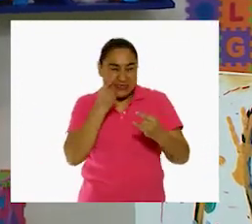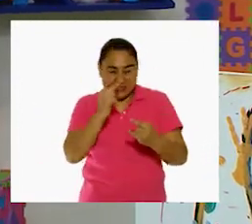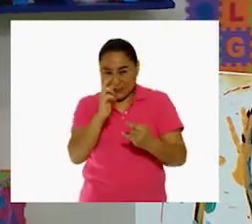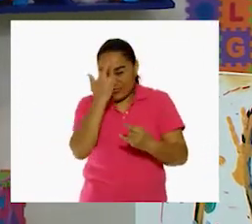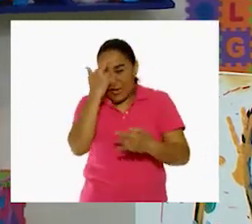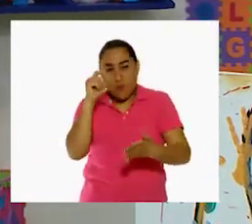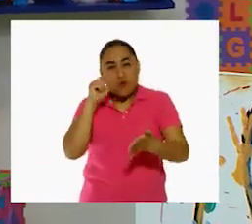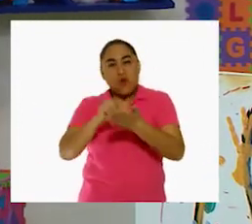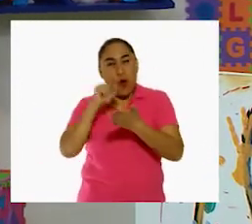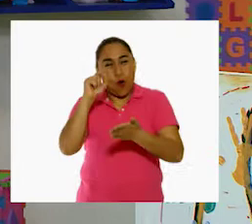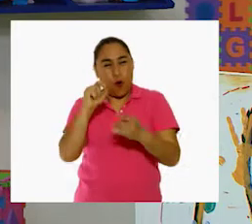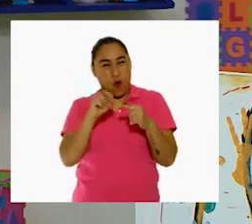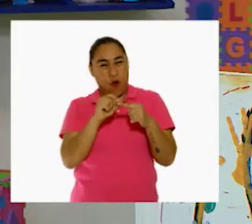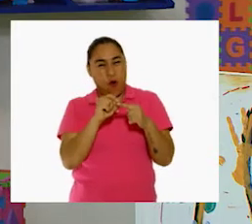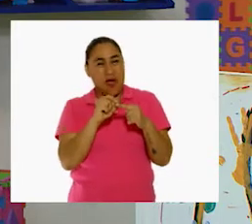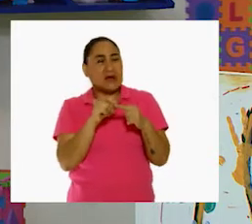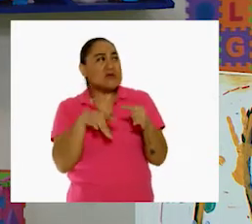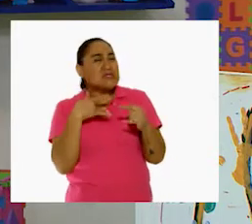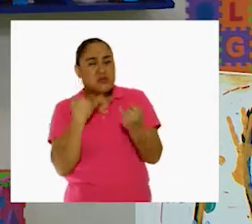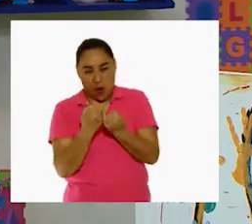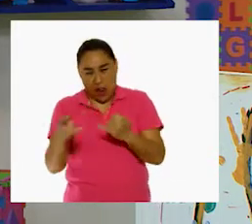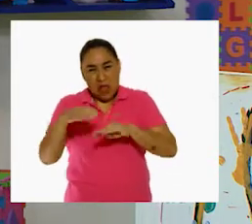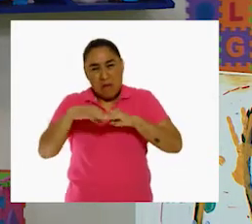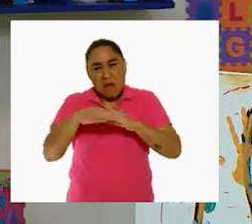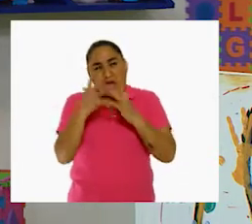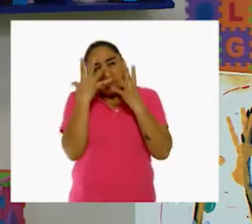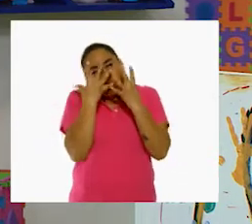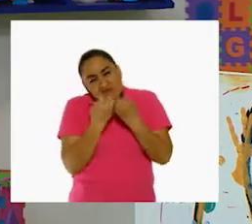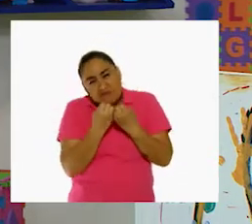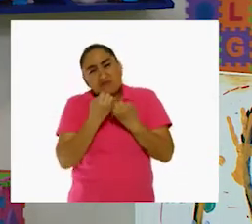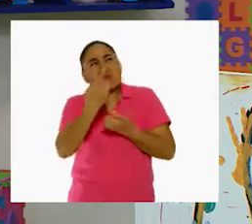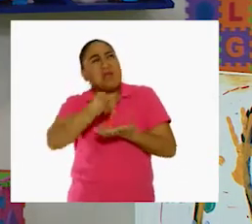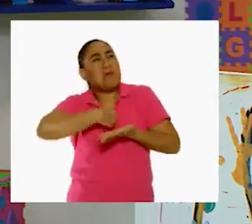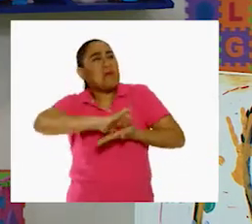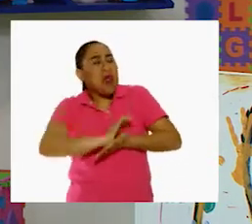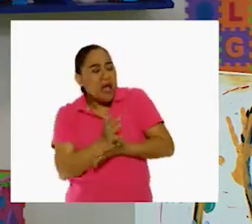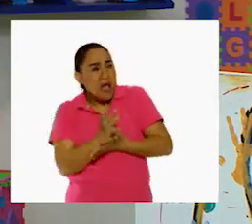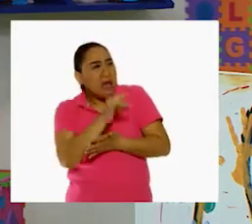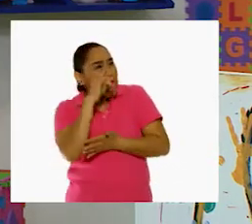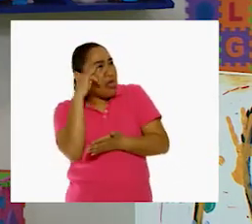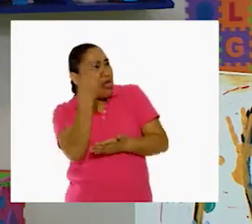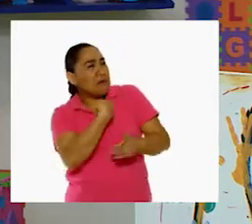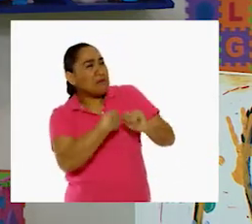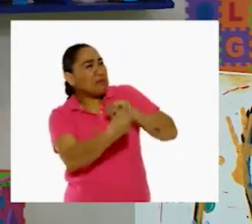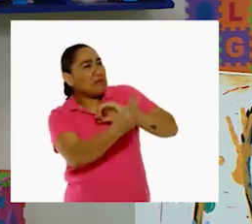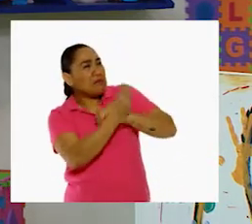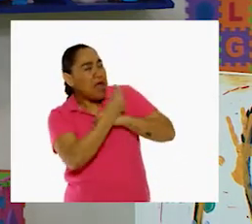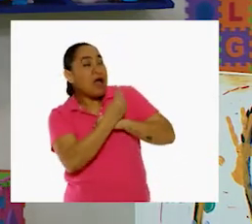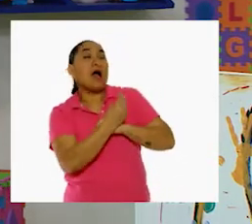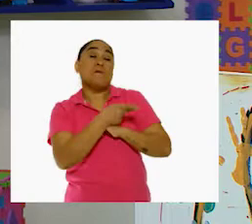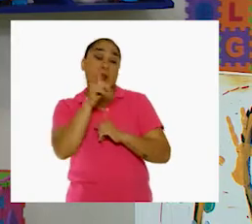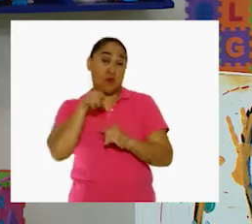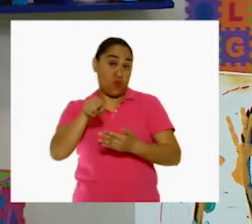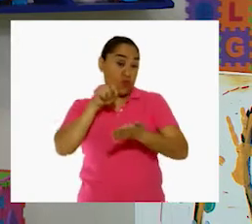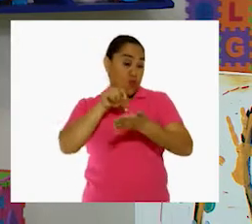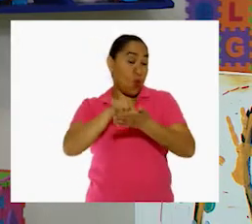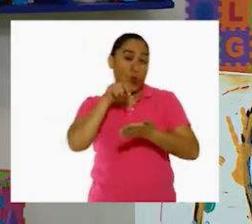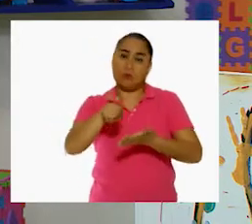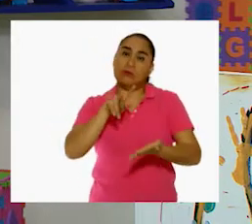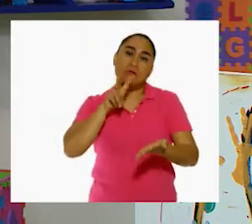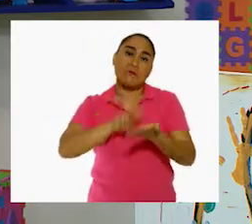como el billete, estrujado, aplastado, sin ser tomado en cuenta. Pero Punto siempre va a tener un valor que